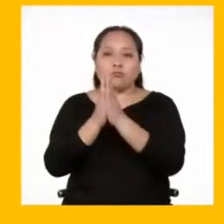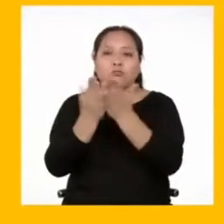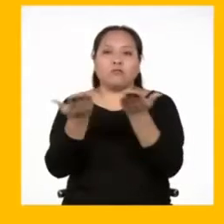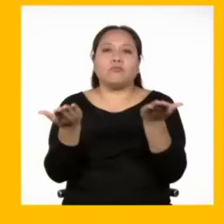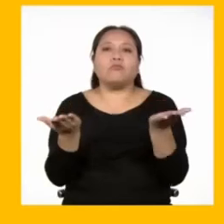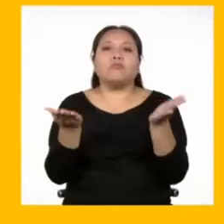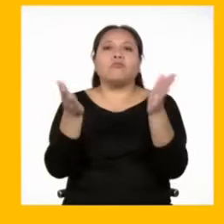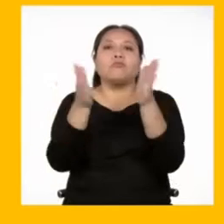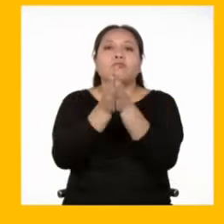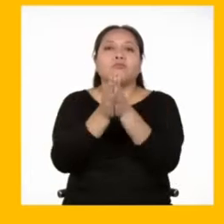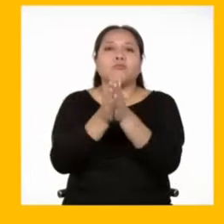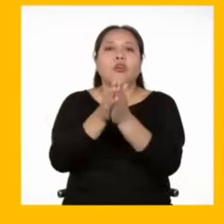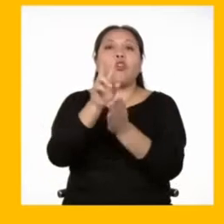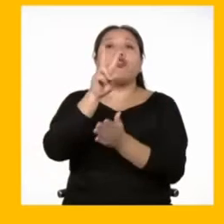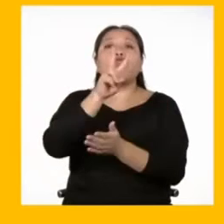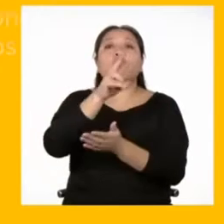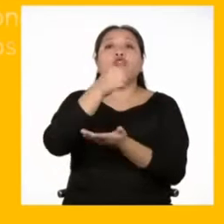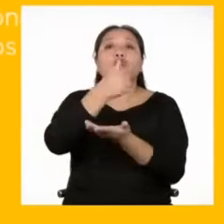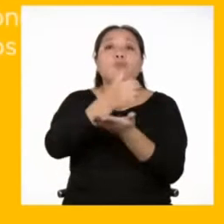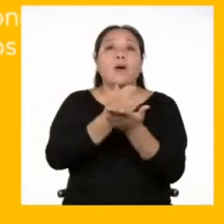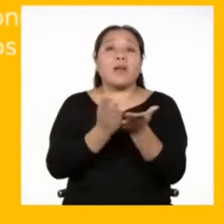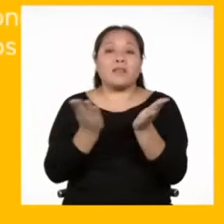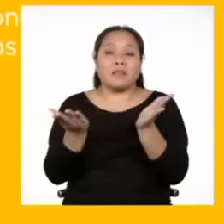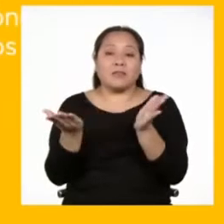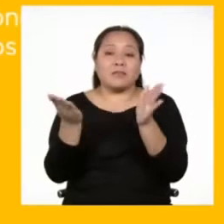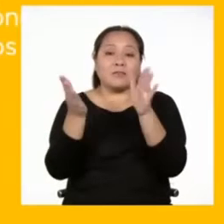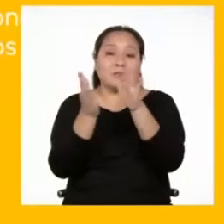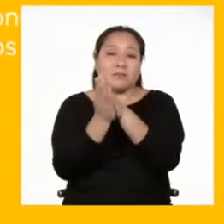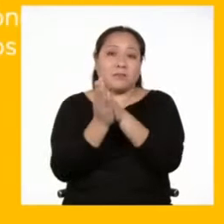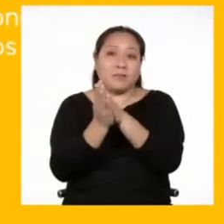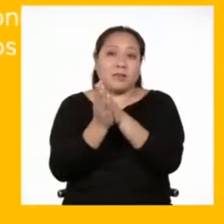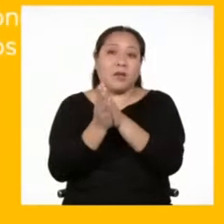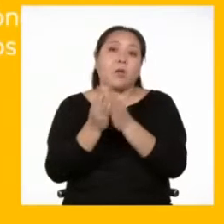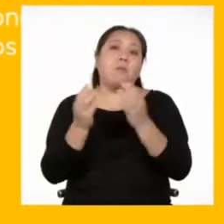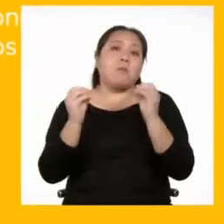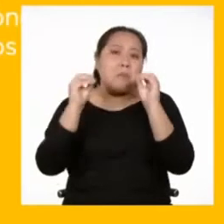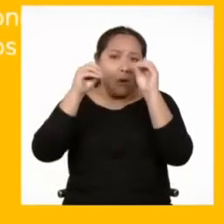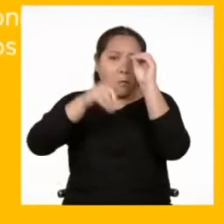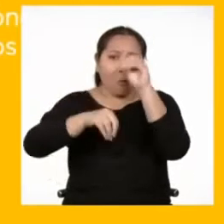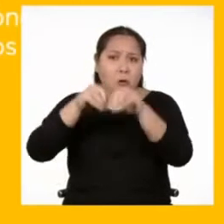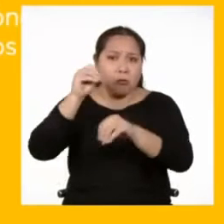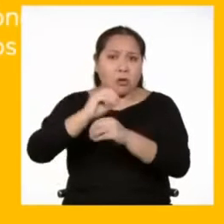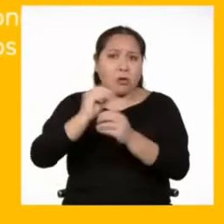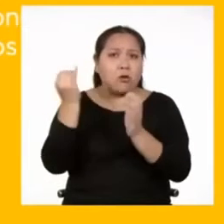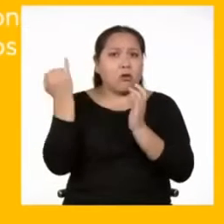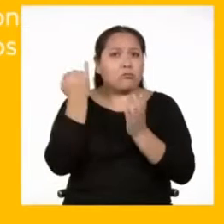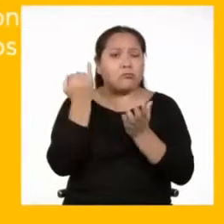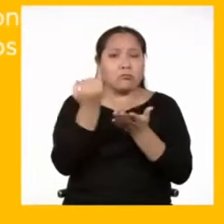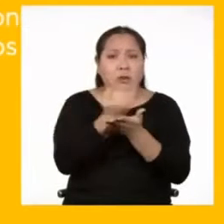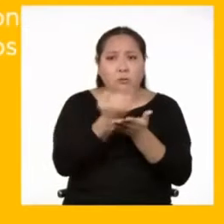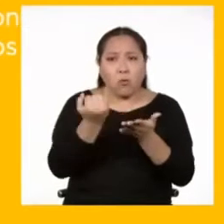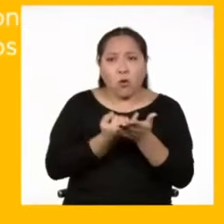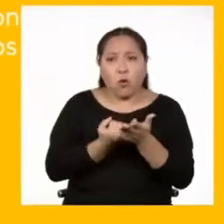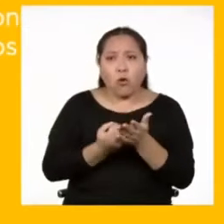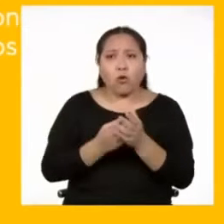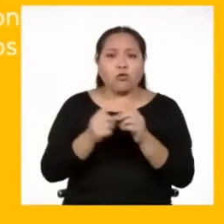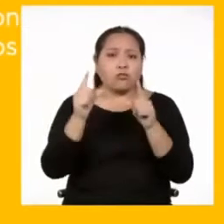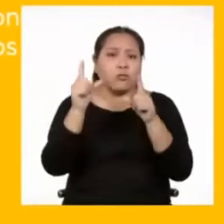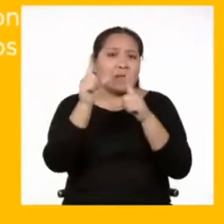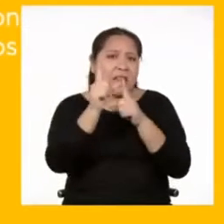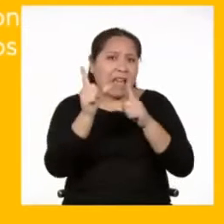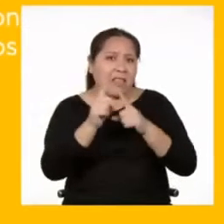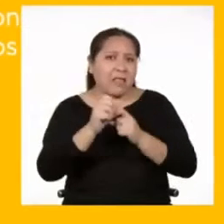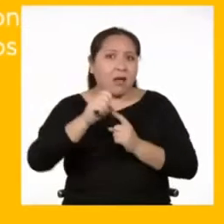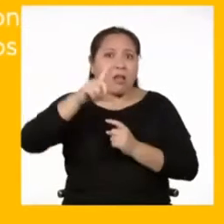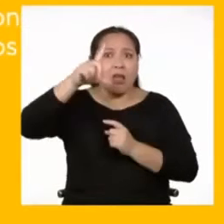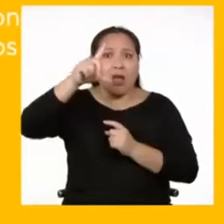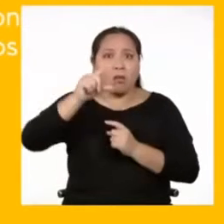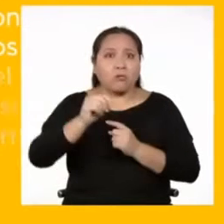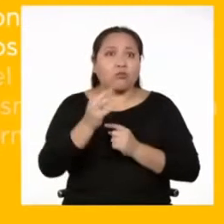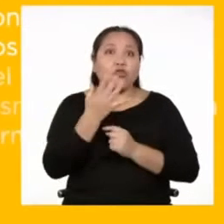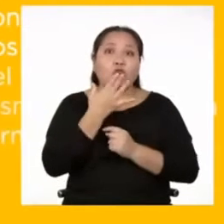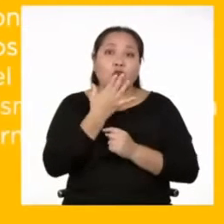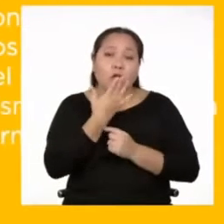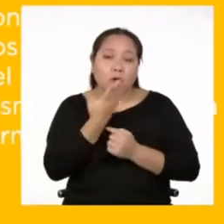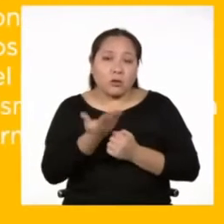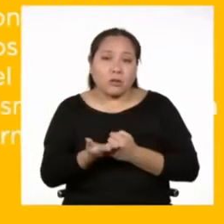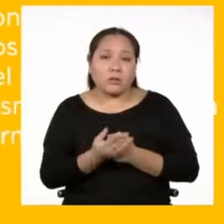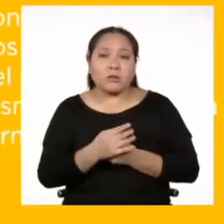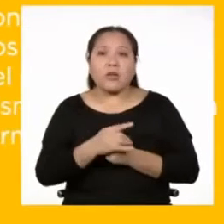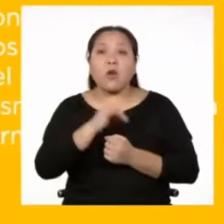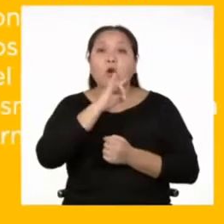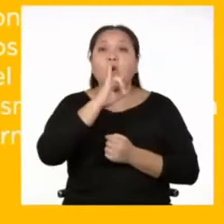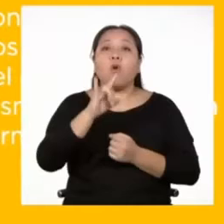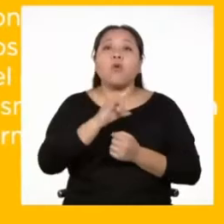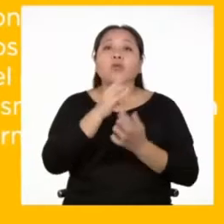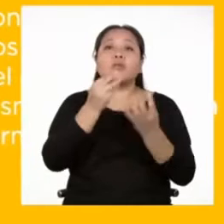quedando dividido en dos partes. Puede contener gráficos, ilustraciones, letras de diferentes tamaños y colores. Se